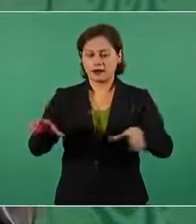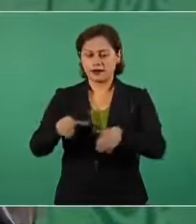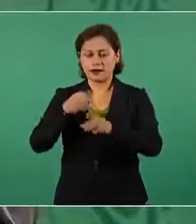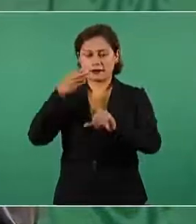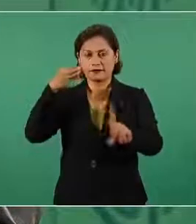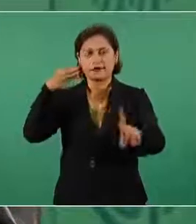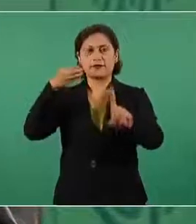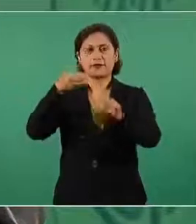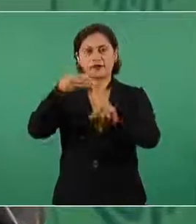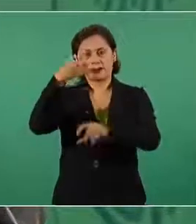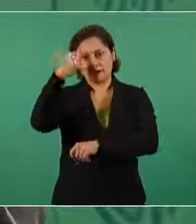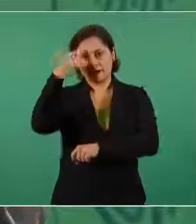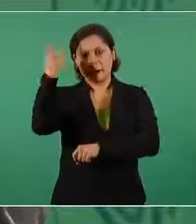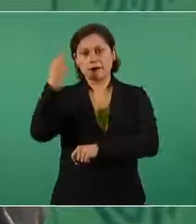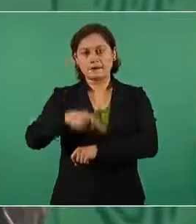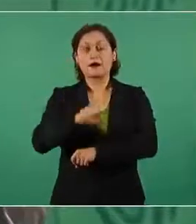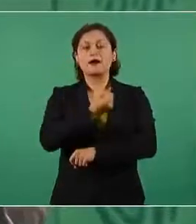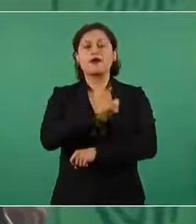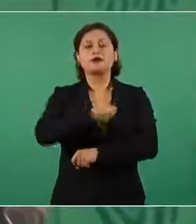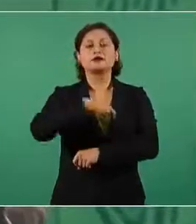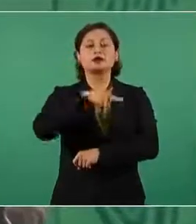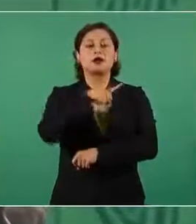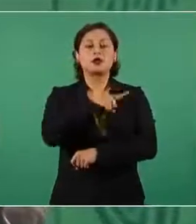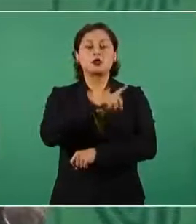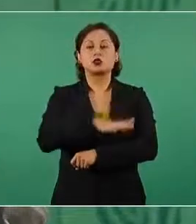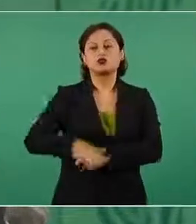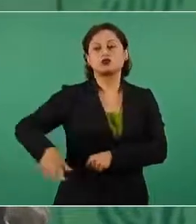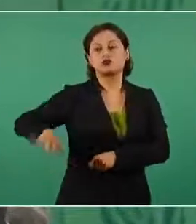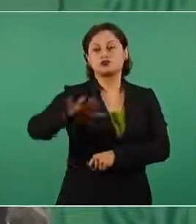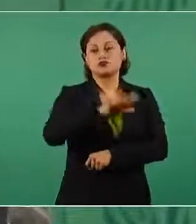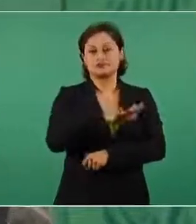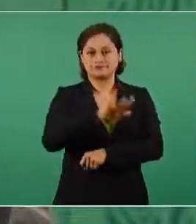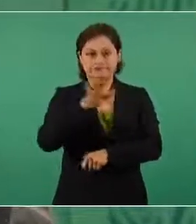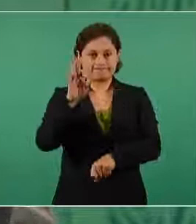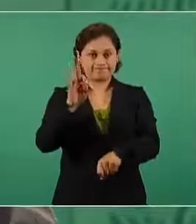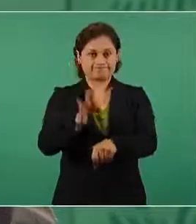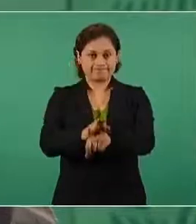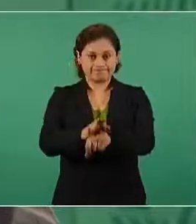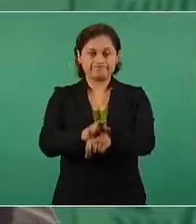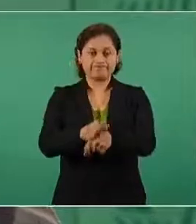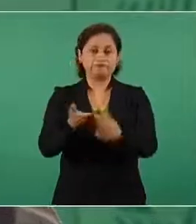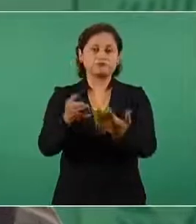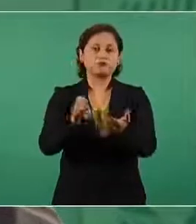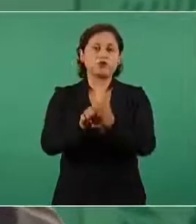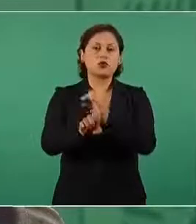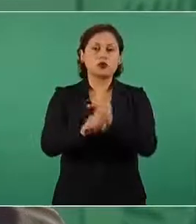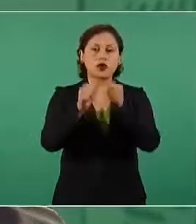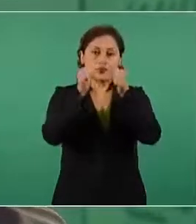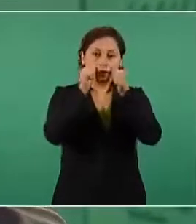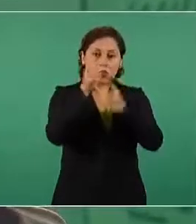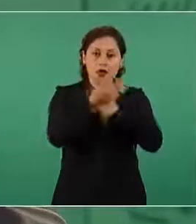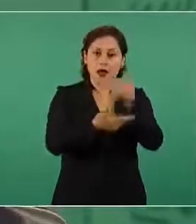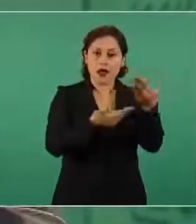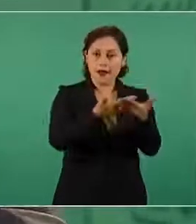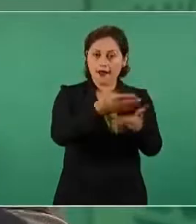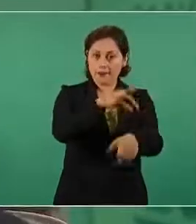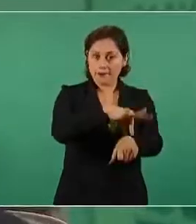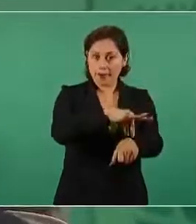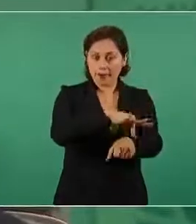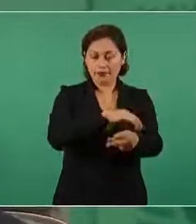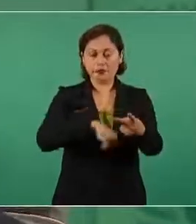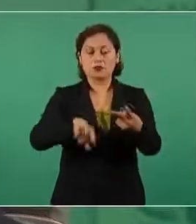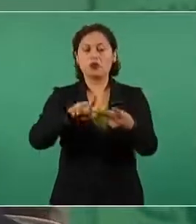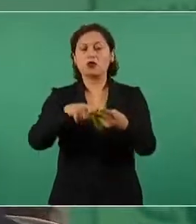del pueblo a la salud, atención médica, medicamentos gratuitos. Ya